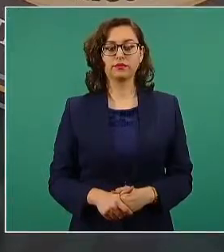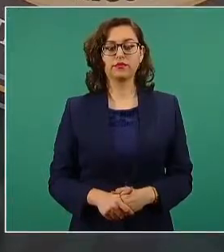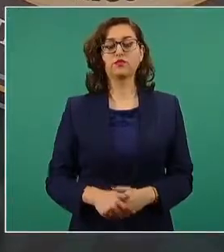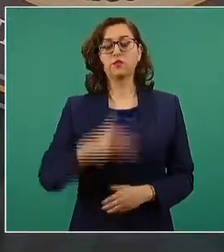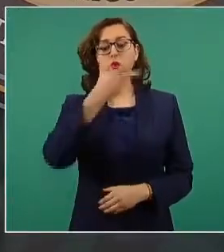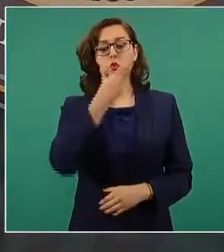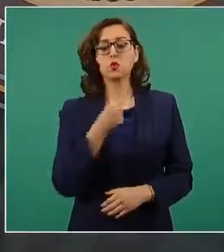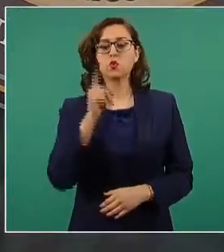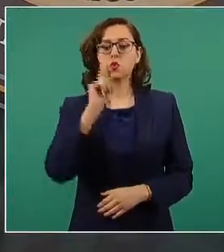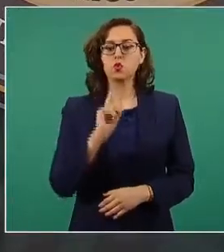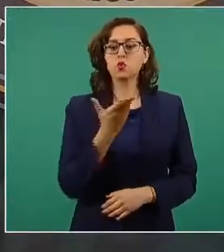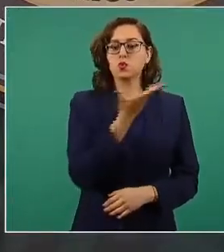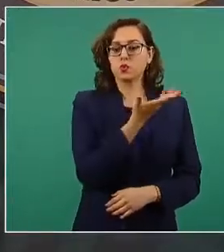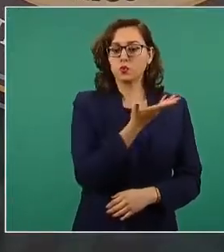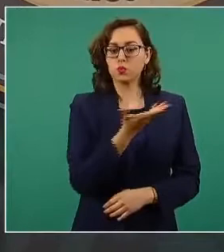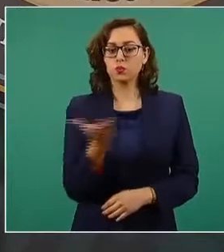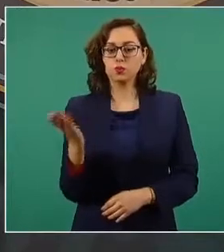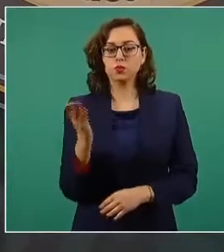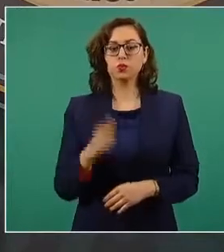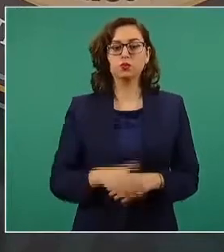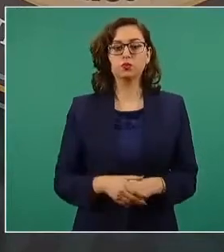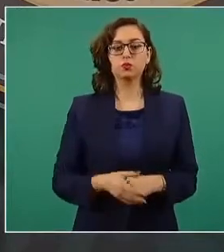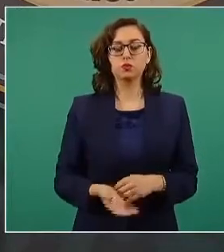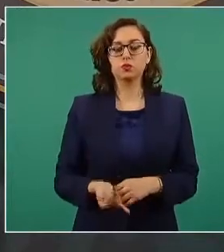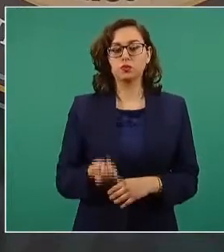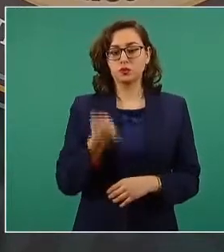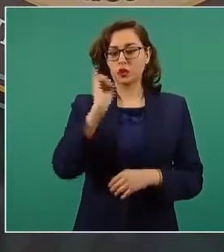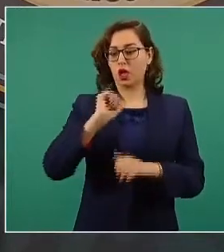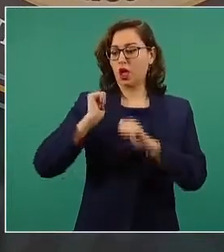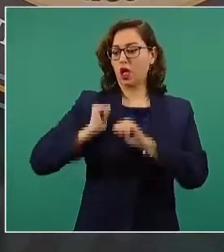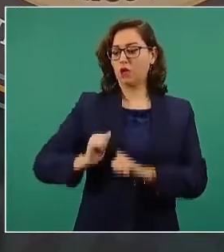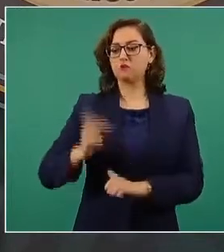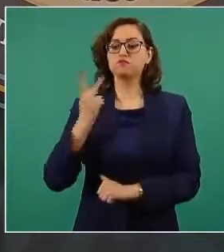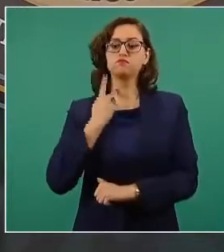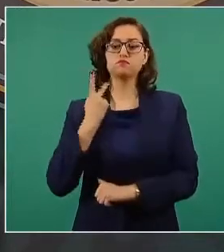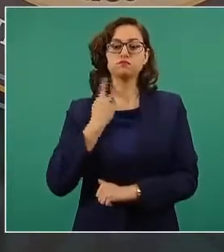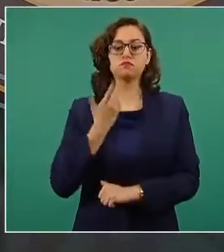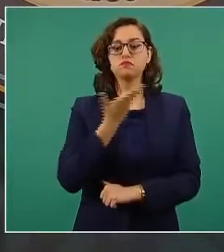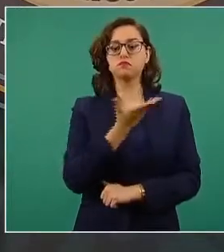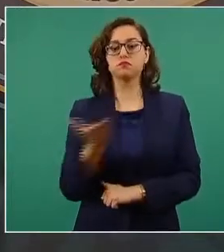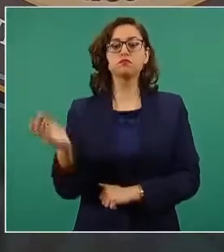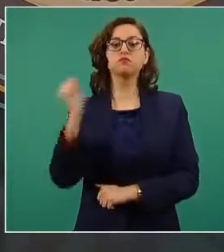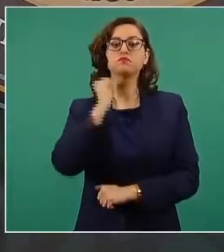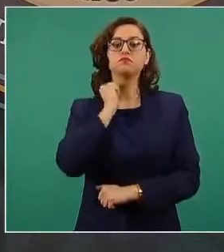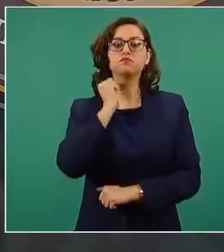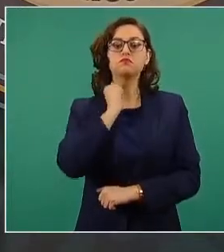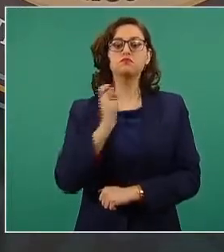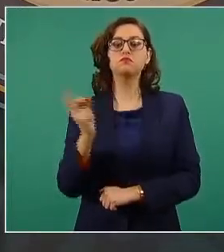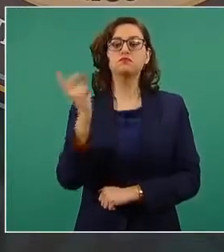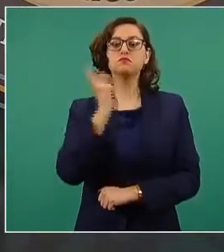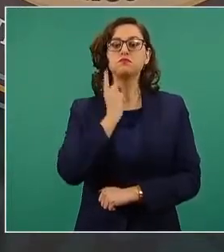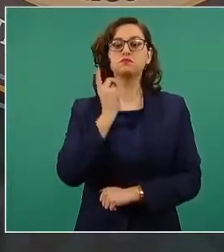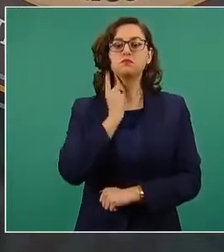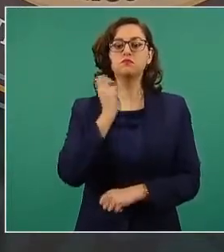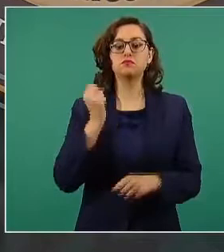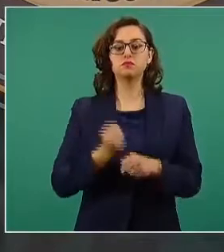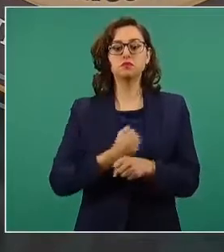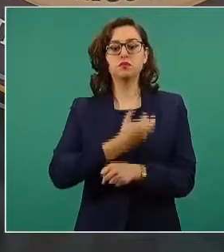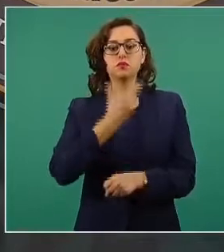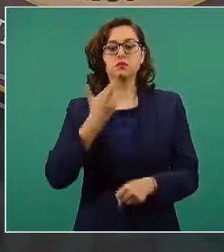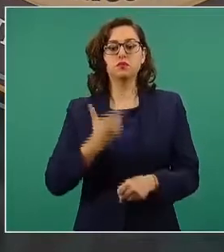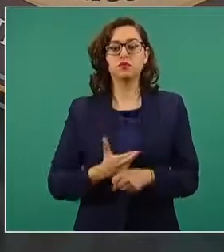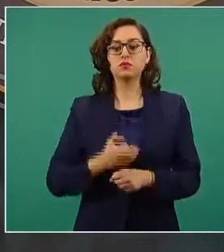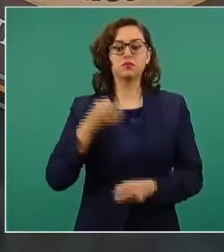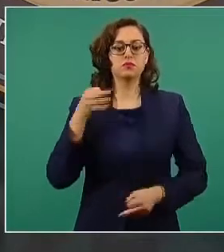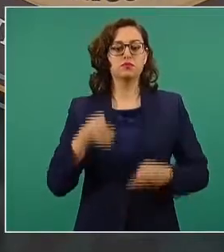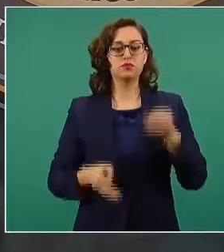Señoras y señores, jefes del poder, senadores, diputados, secretarios,